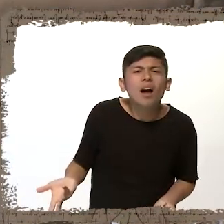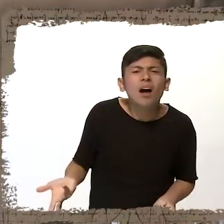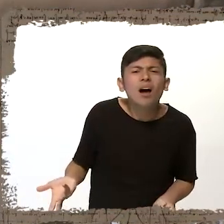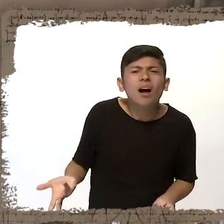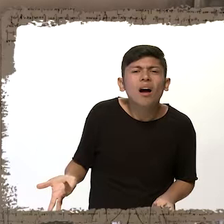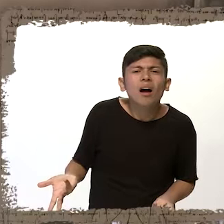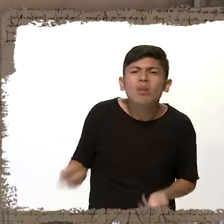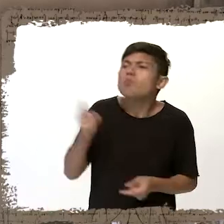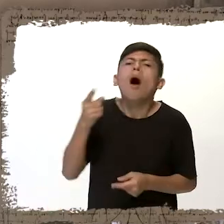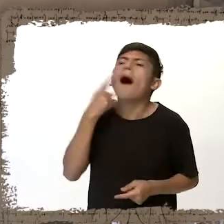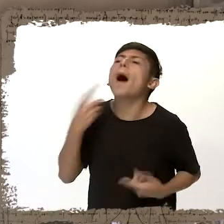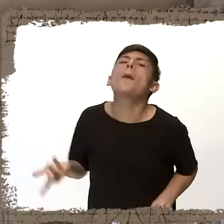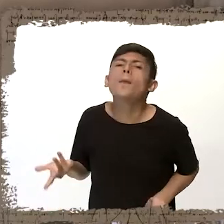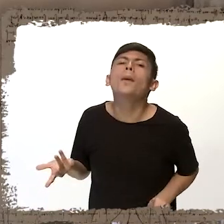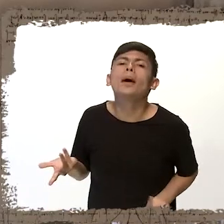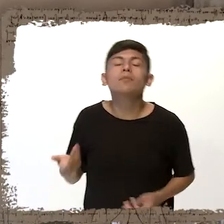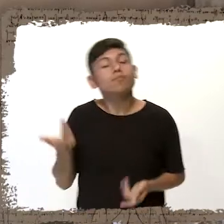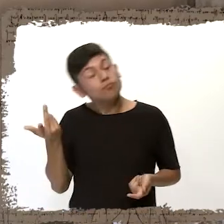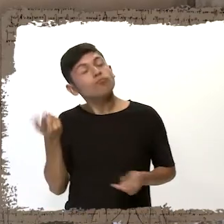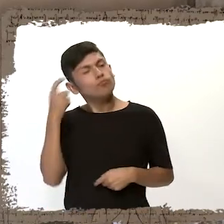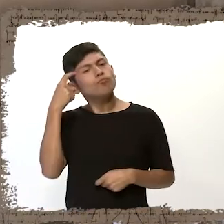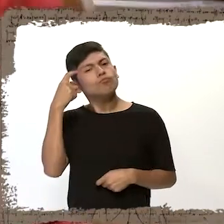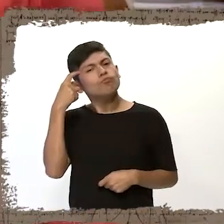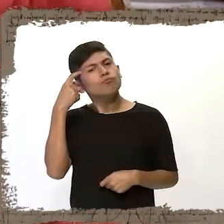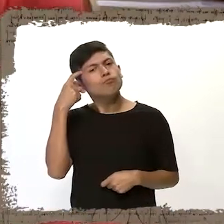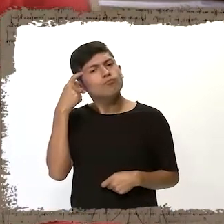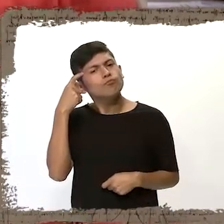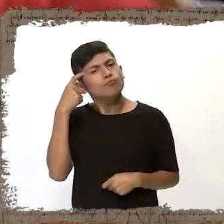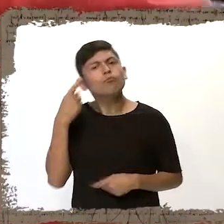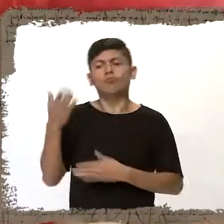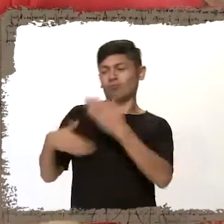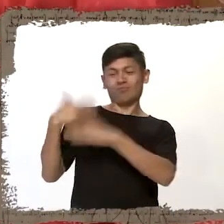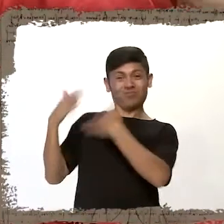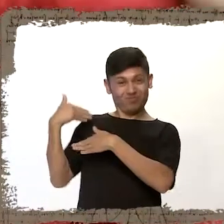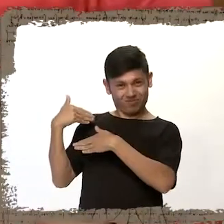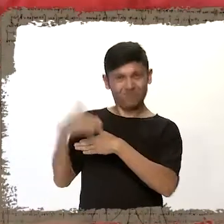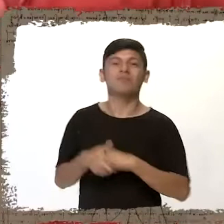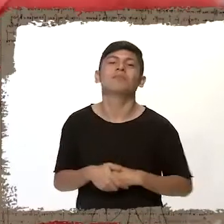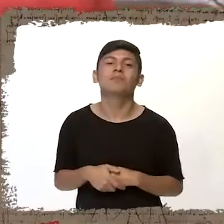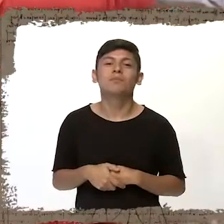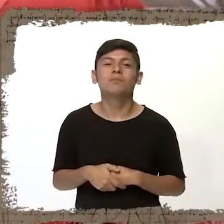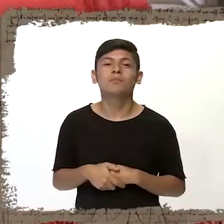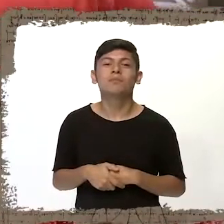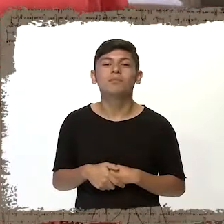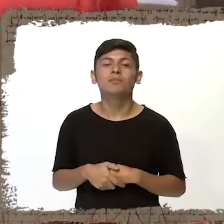¿Eh? ¿Cómo lo ves resuelto vos? A ver, decilo. Bueno, volvemos a la historia.